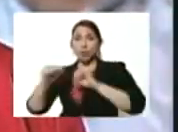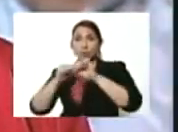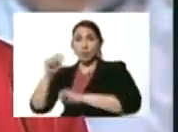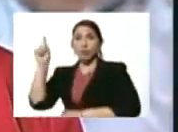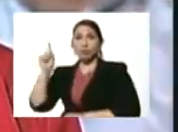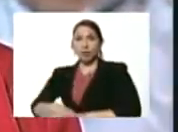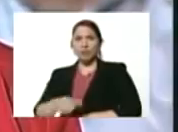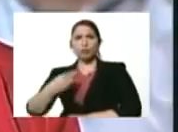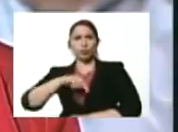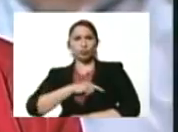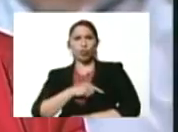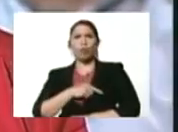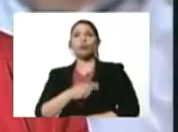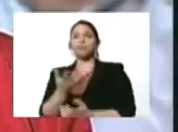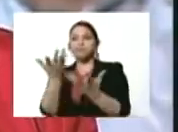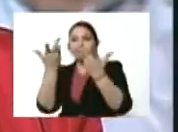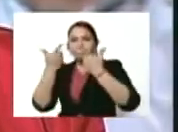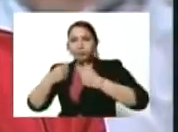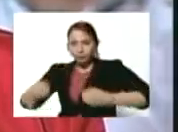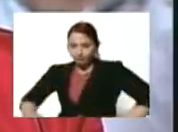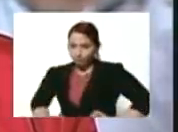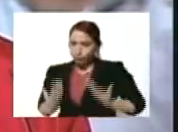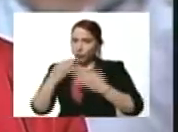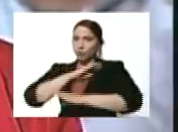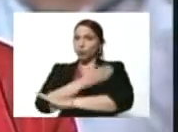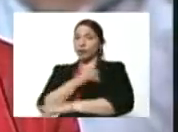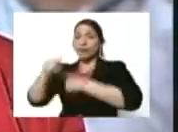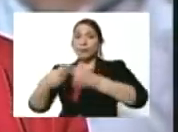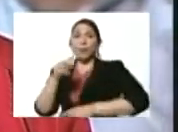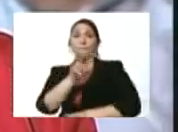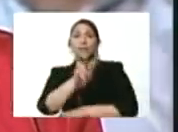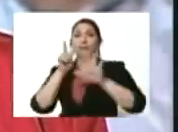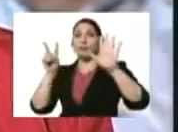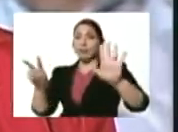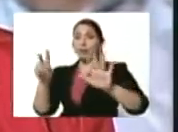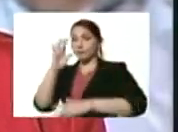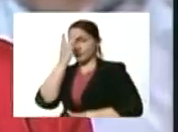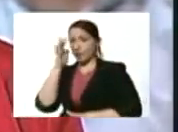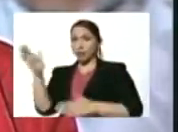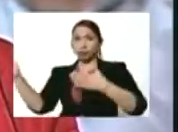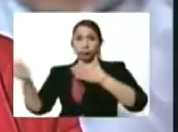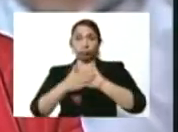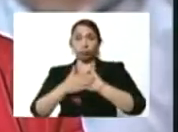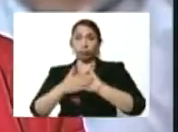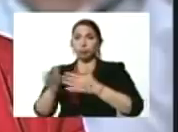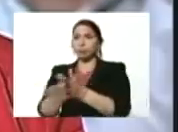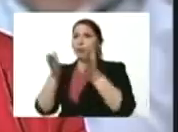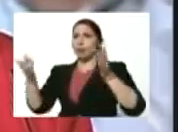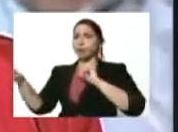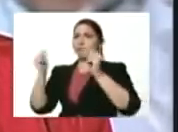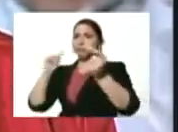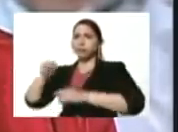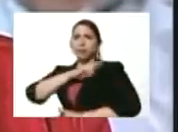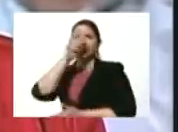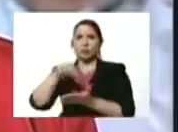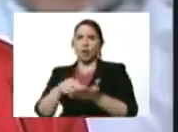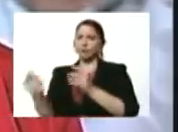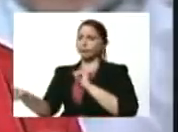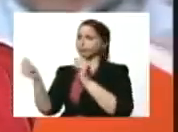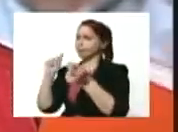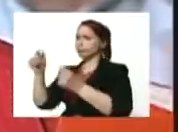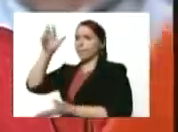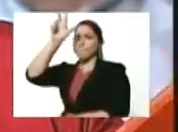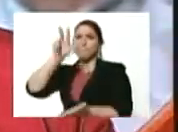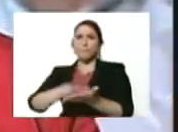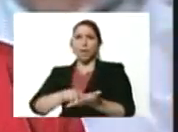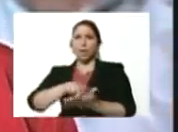para nutrirnos de la fuerza. Y luego el 27 de febrero cerraremos con una gran plenaria nacional donde discutiremos y